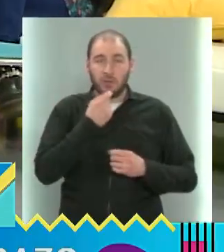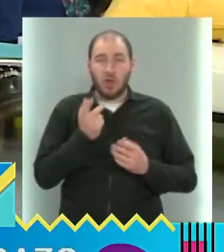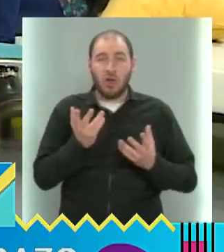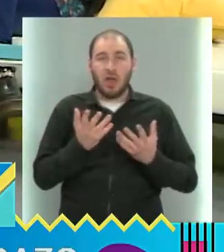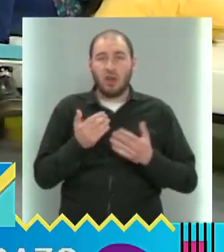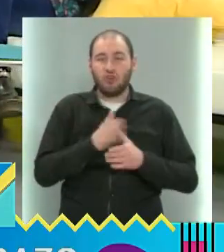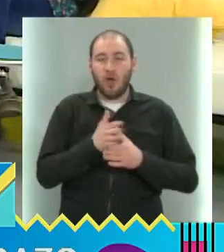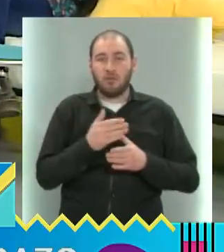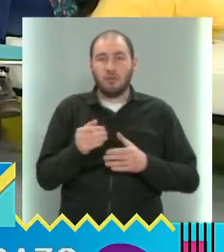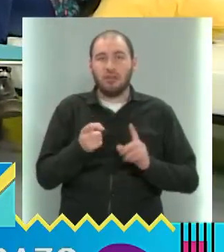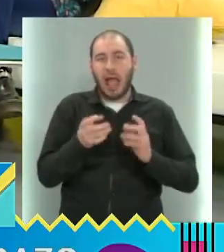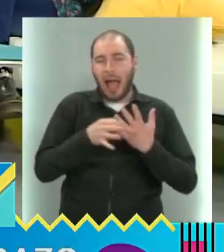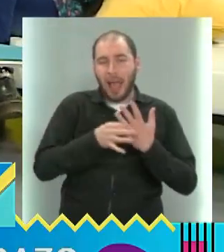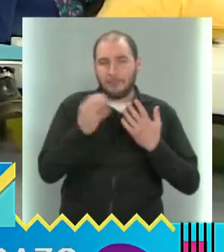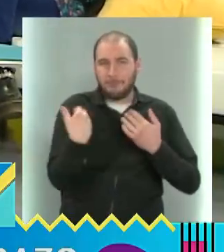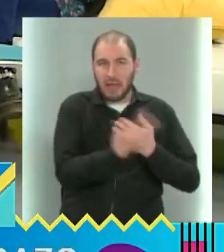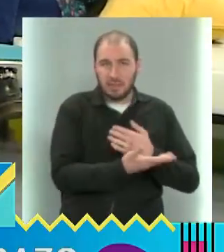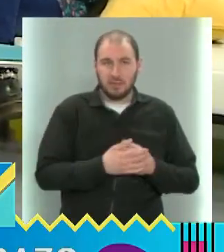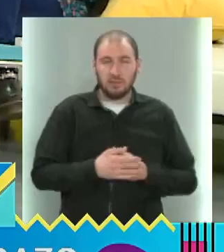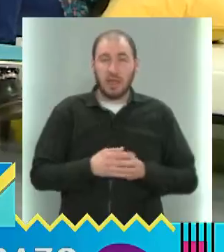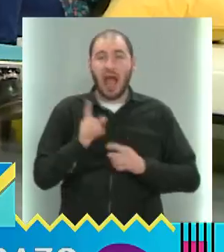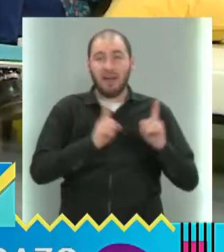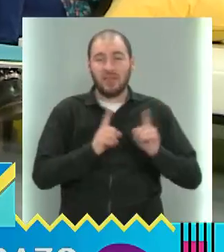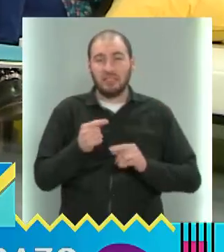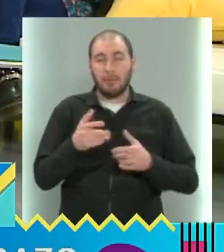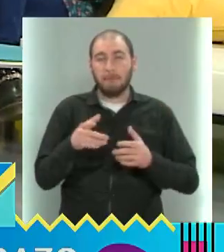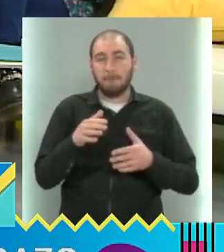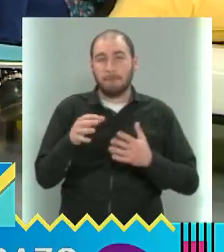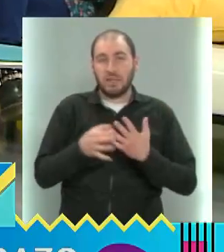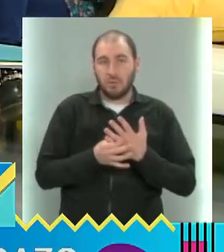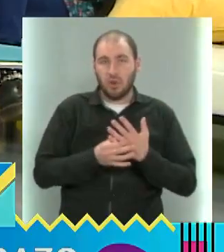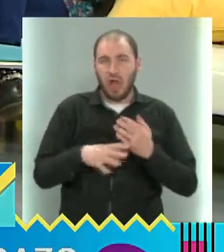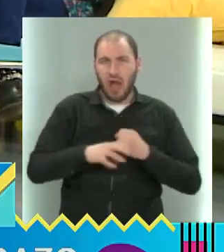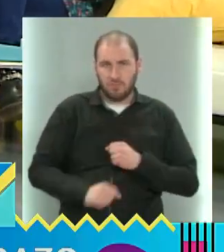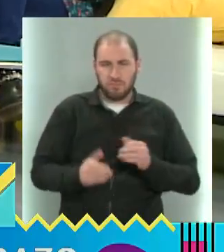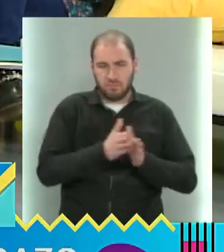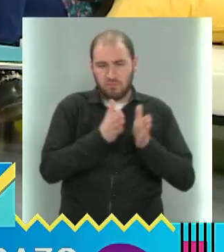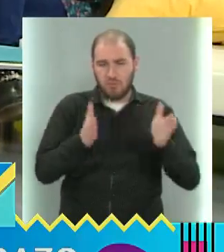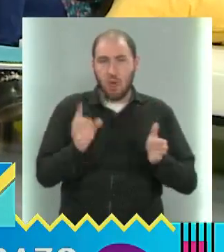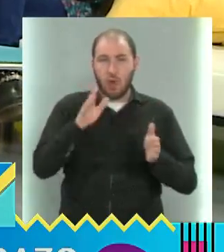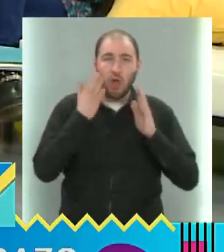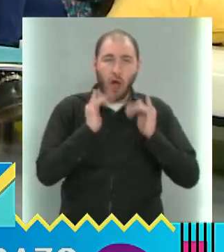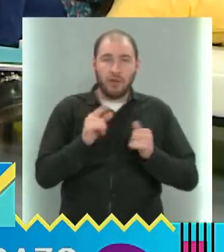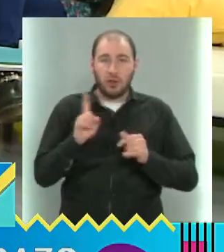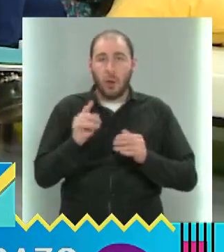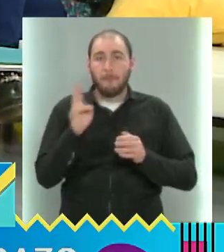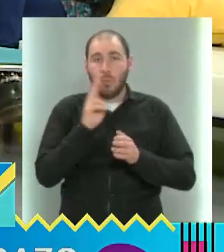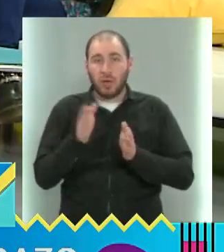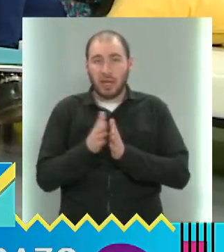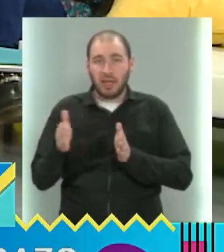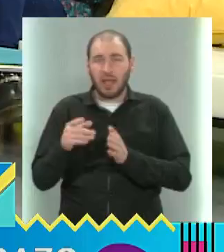relación extramatrimonial. A veces en los matrimonios hay una edad, digamos, muy expuesta al aborto, que no son solo las jóvenes, sino aquellas mujeres que